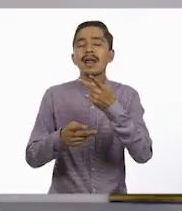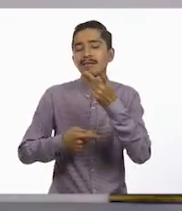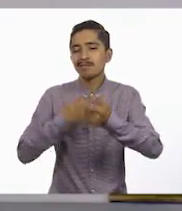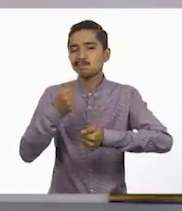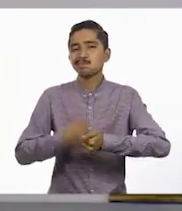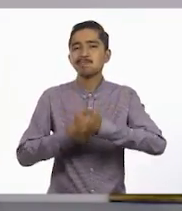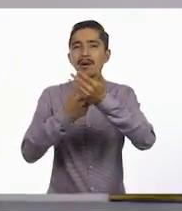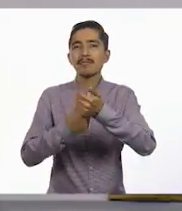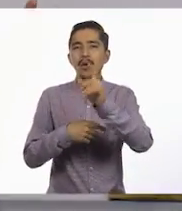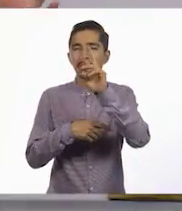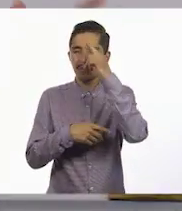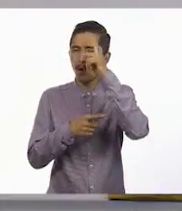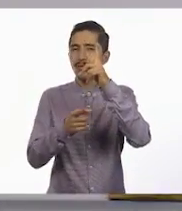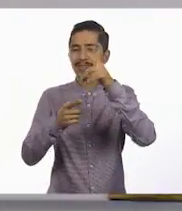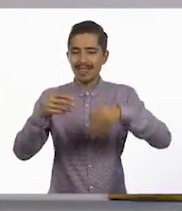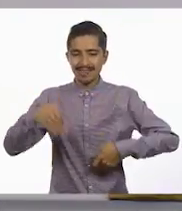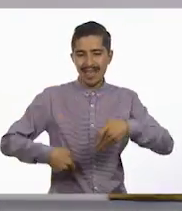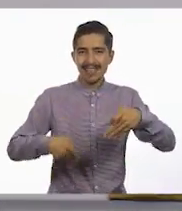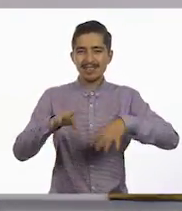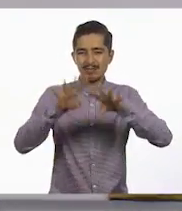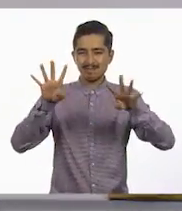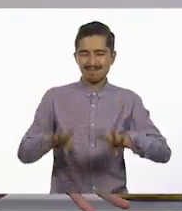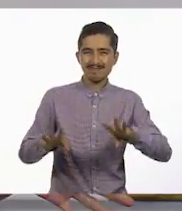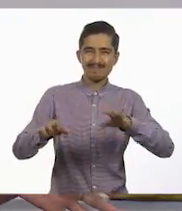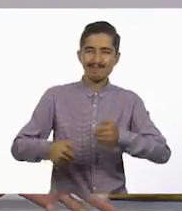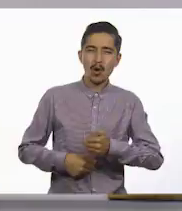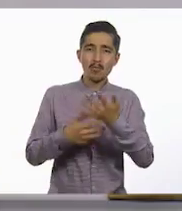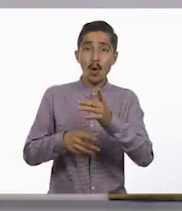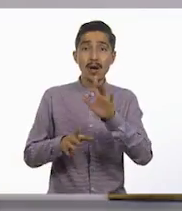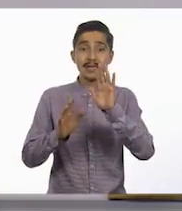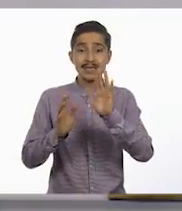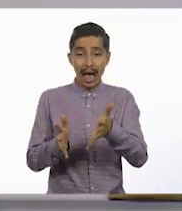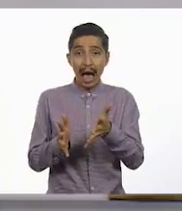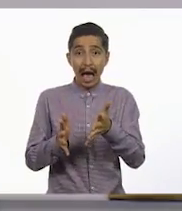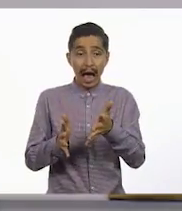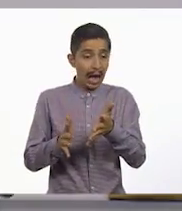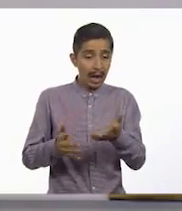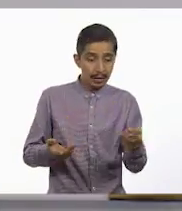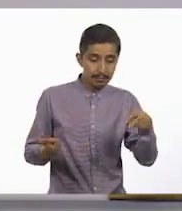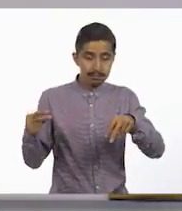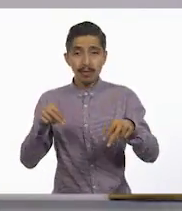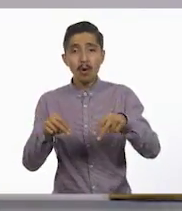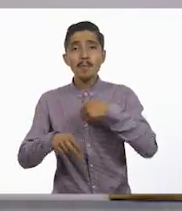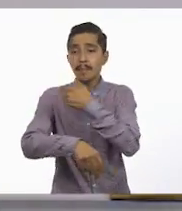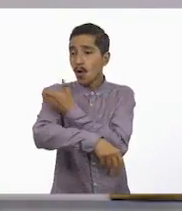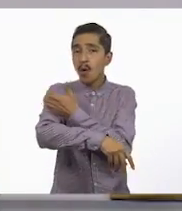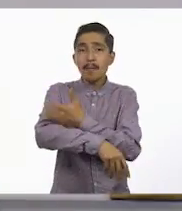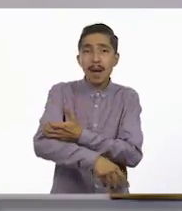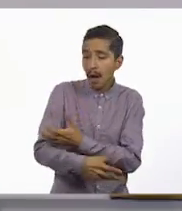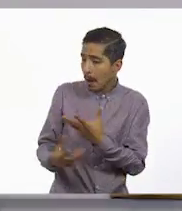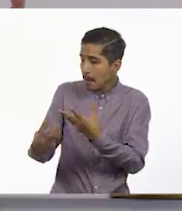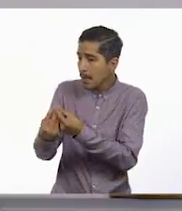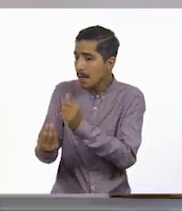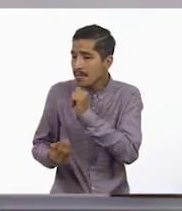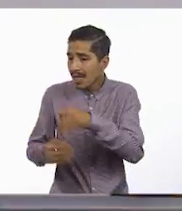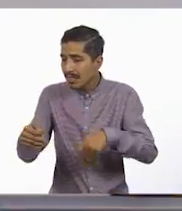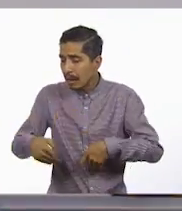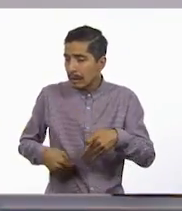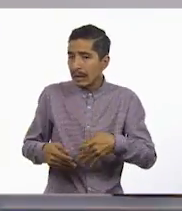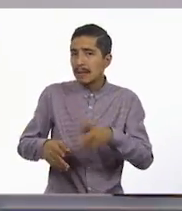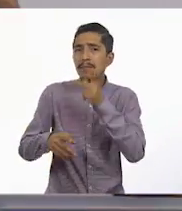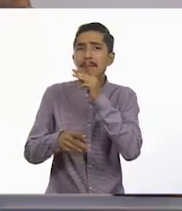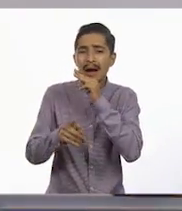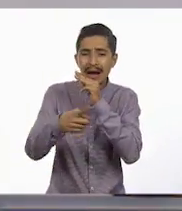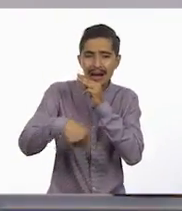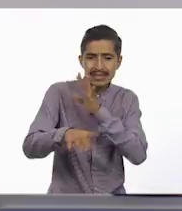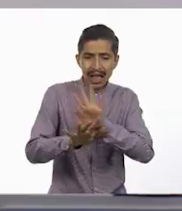estaba presentando una obra de teatro y cuando ya nos íbamos a presentar en escena, no llegó mi compañía teatral y teníamos a los papás reunidos,